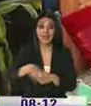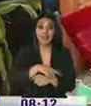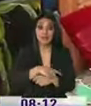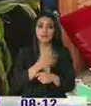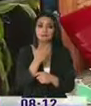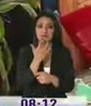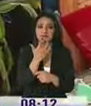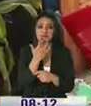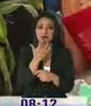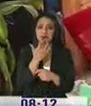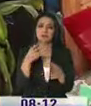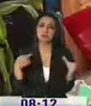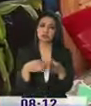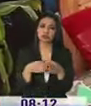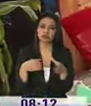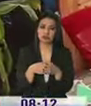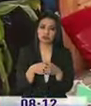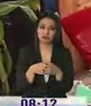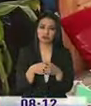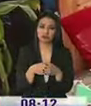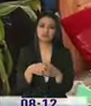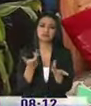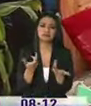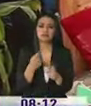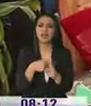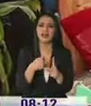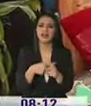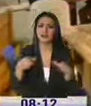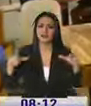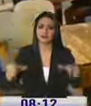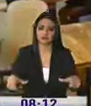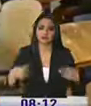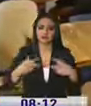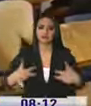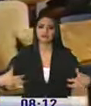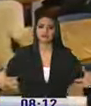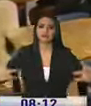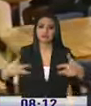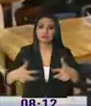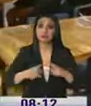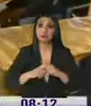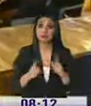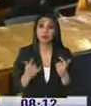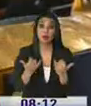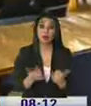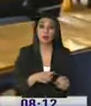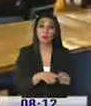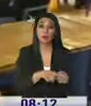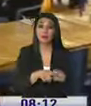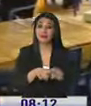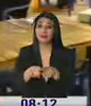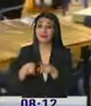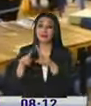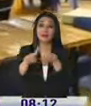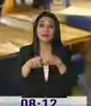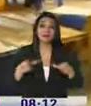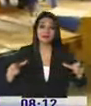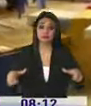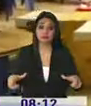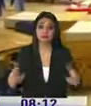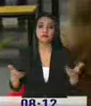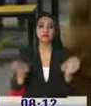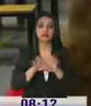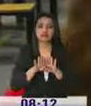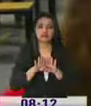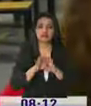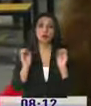formar patios de comida o rentar un espacio en algún sitio de la ciudad. Sin embargo, debido al aumento de la competencia, varios de estos patios han